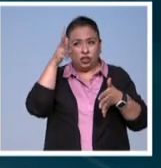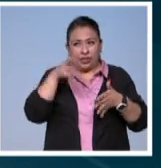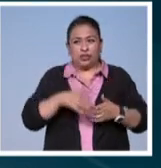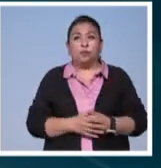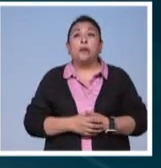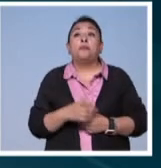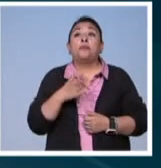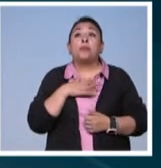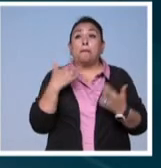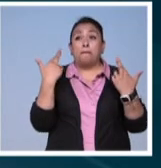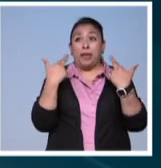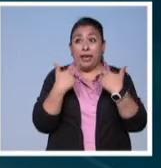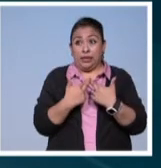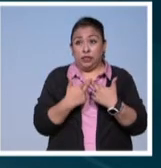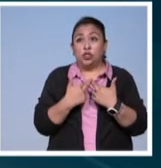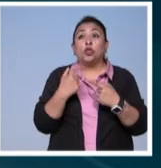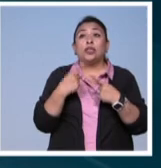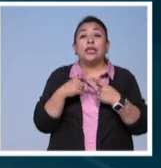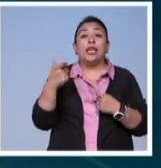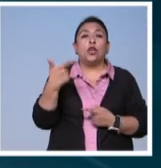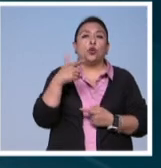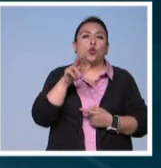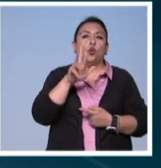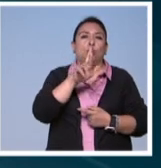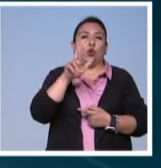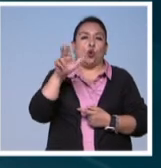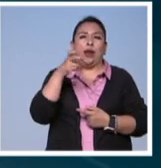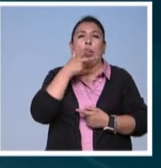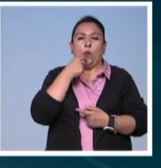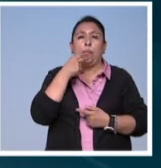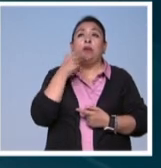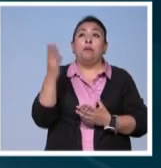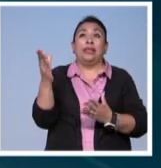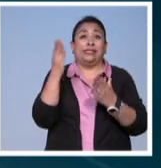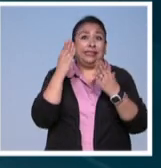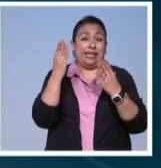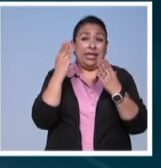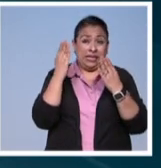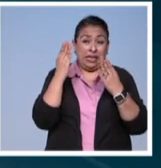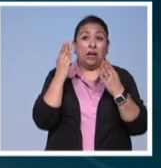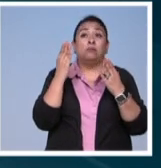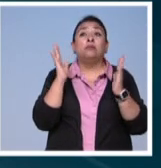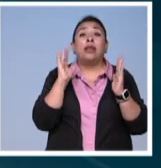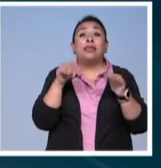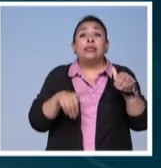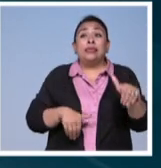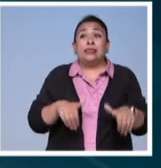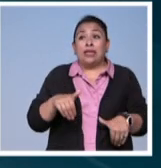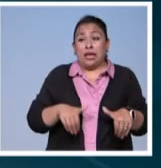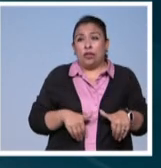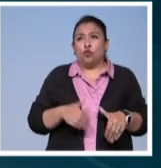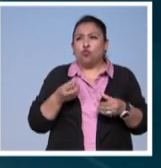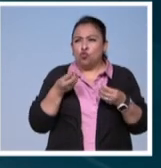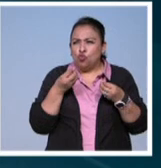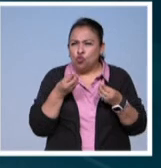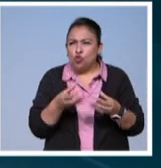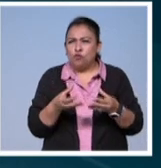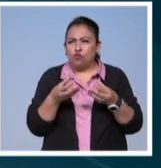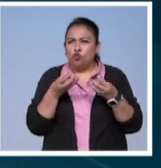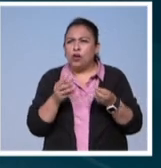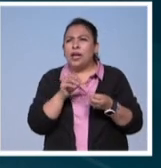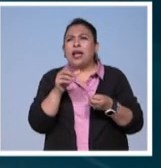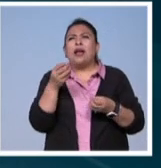Mi maestro es Juan José Gurrola. Él me enseñó que el teatro se nutre de